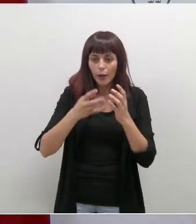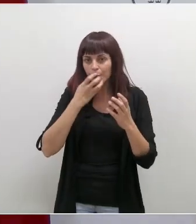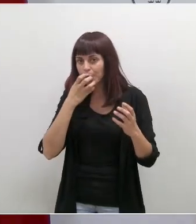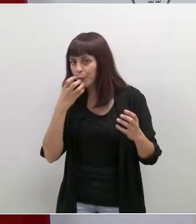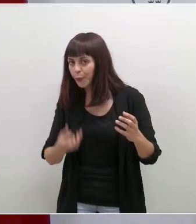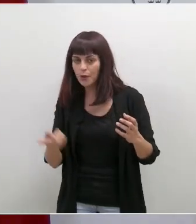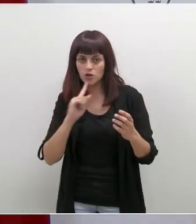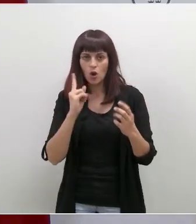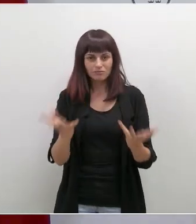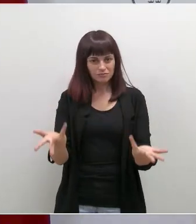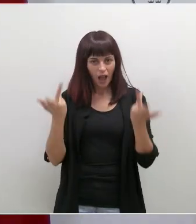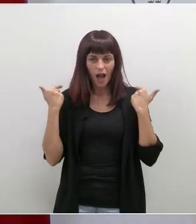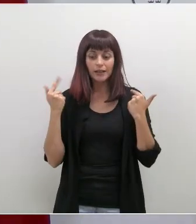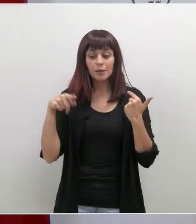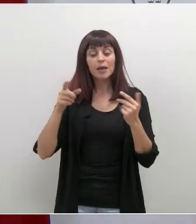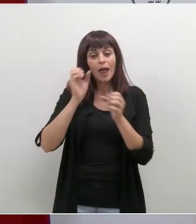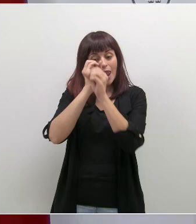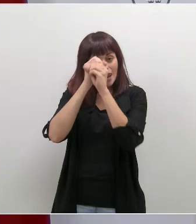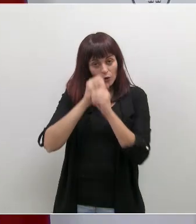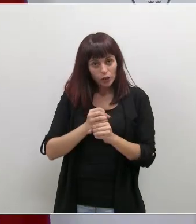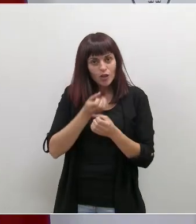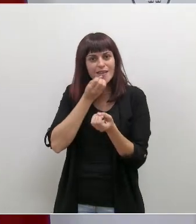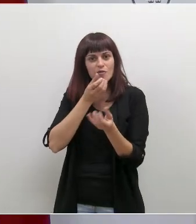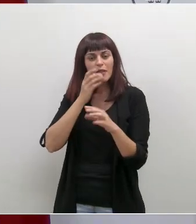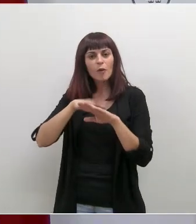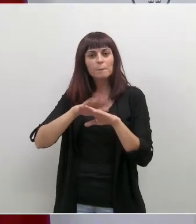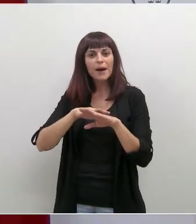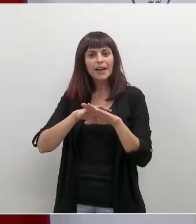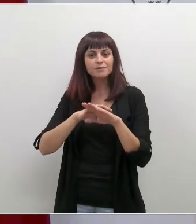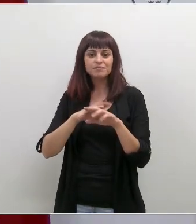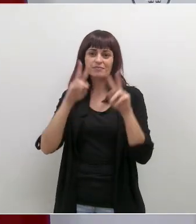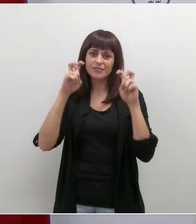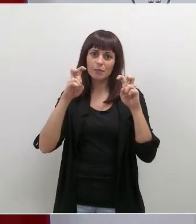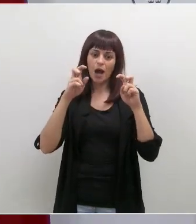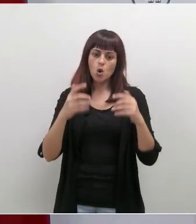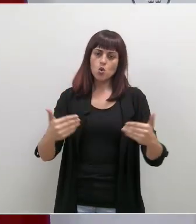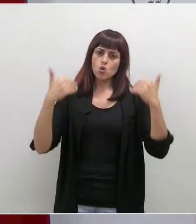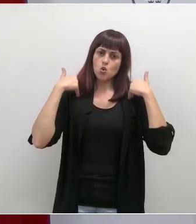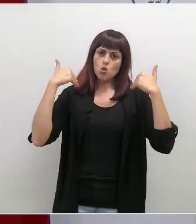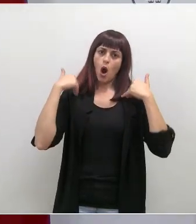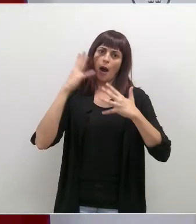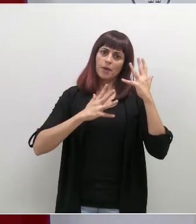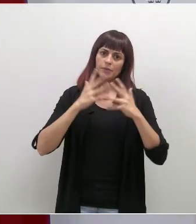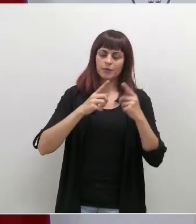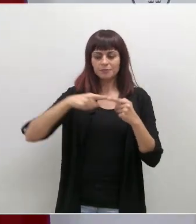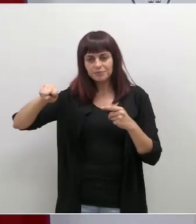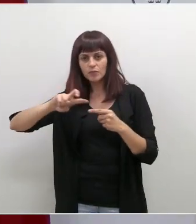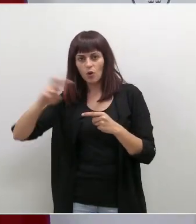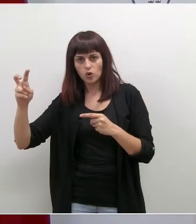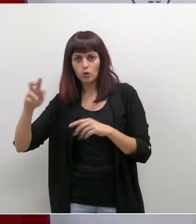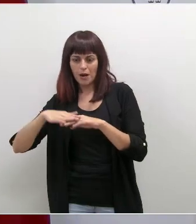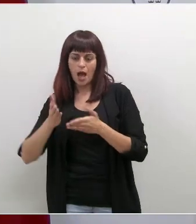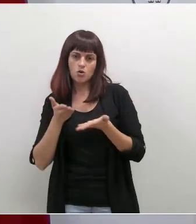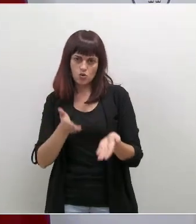como también la creación de un laboratorio de innovación para la reducción de las cargas administrativas al tejido empresarial. Por otra